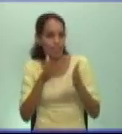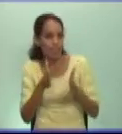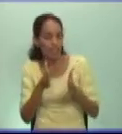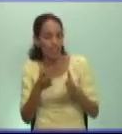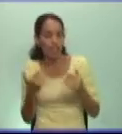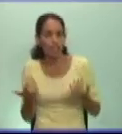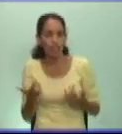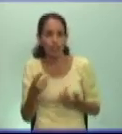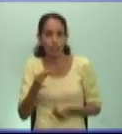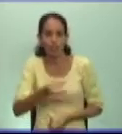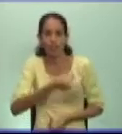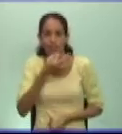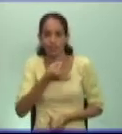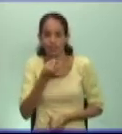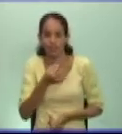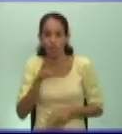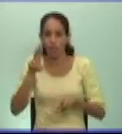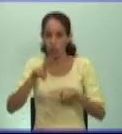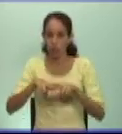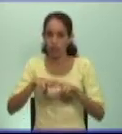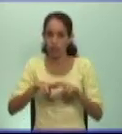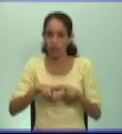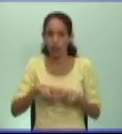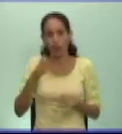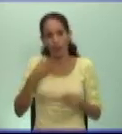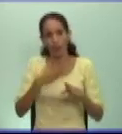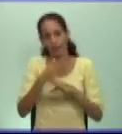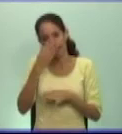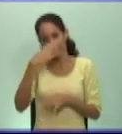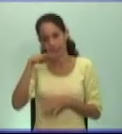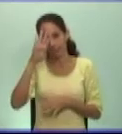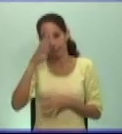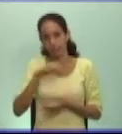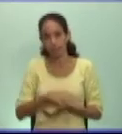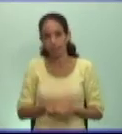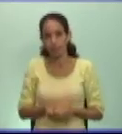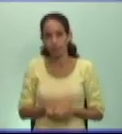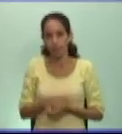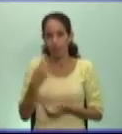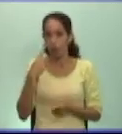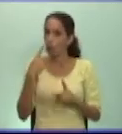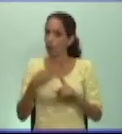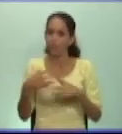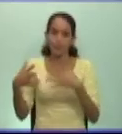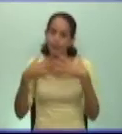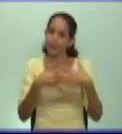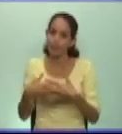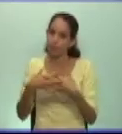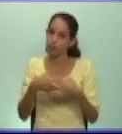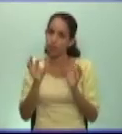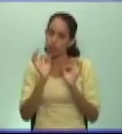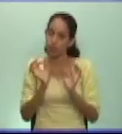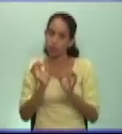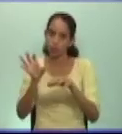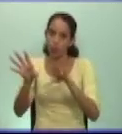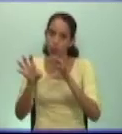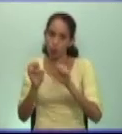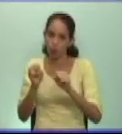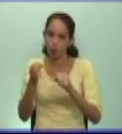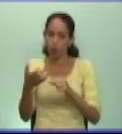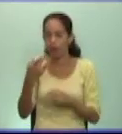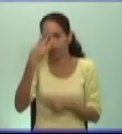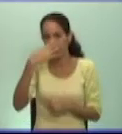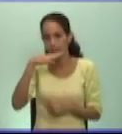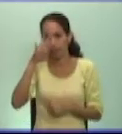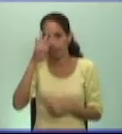OEA van a demostrar los propios objetivos de Estados Unidos en todo. Y por eso señalábamos esto, Ministerio de